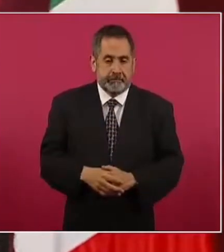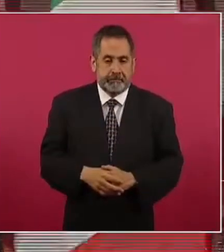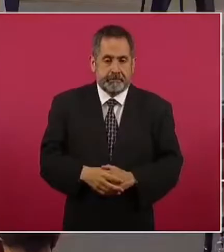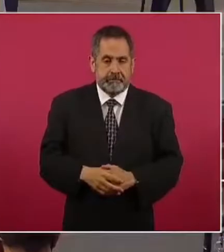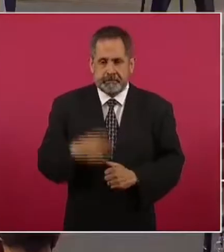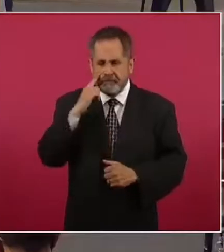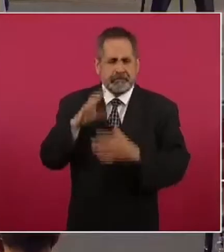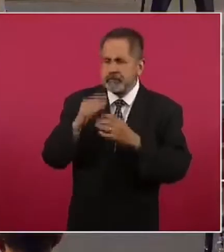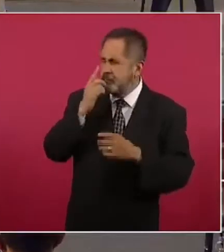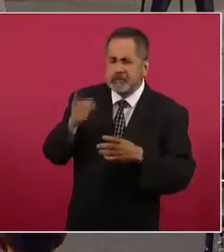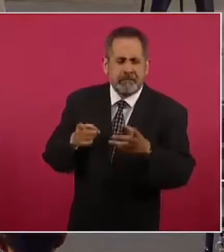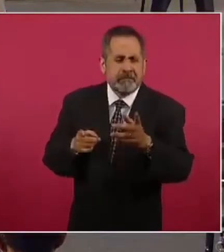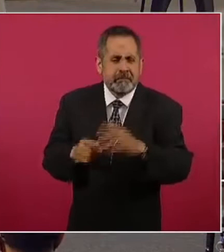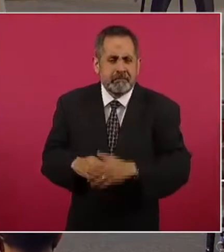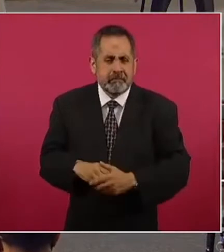A ver, ¿qué dicen?